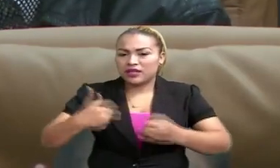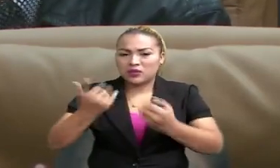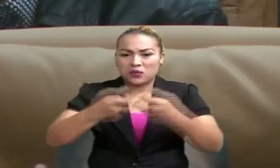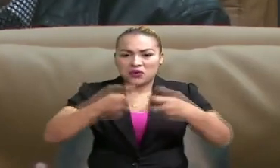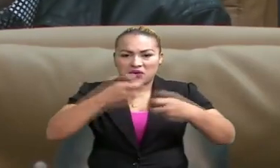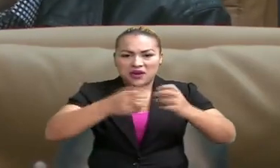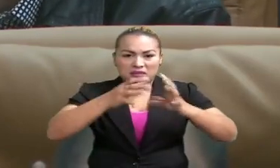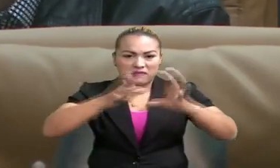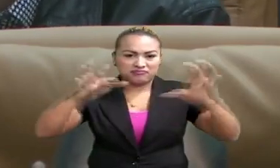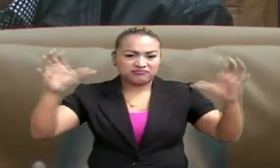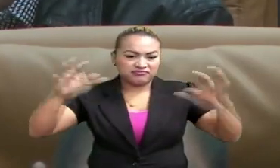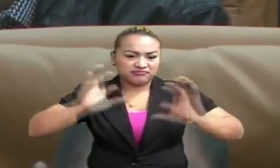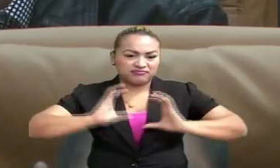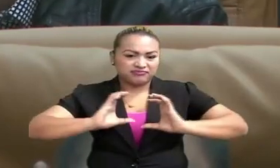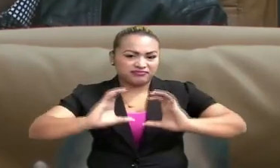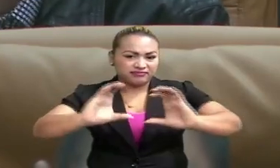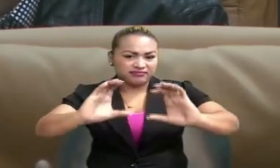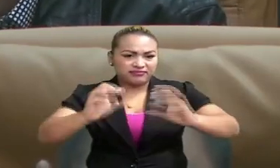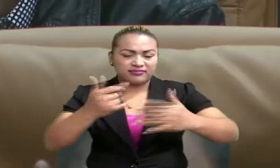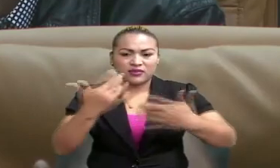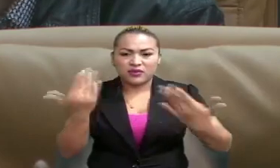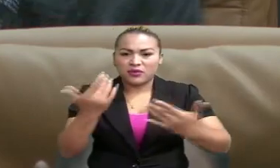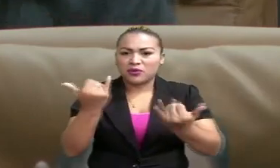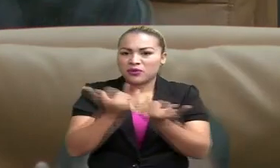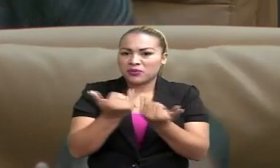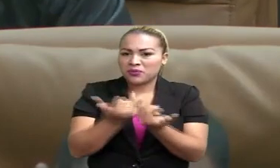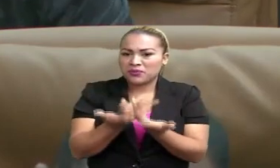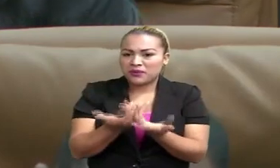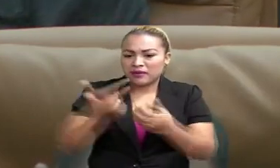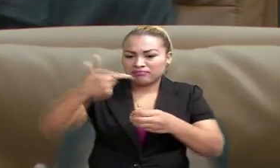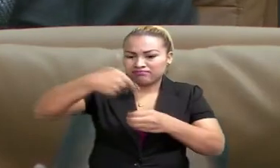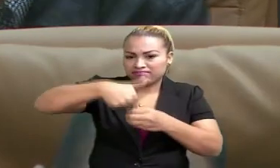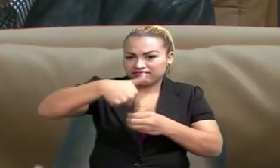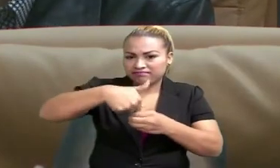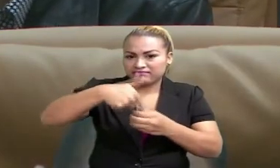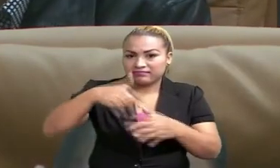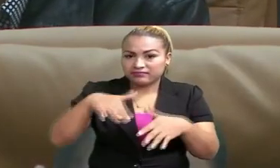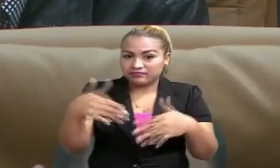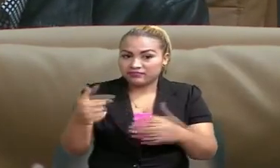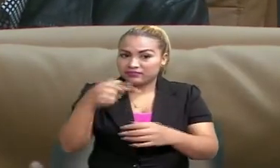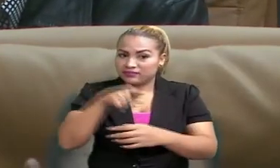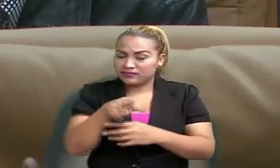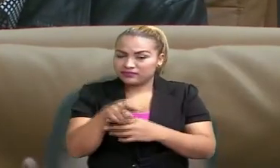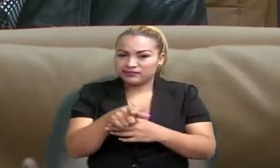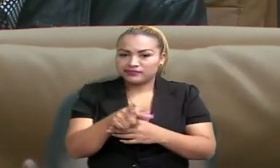calle con un producto tan sensible como es el combustible, eso no se vale.